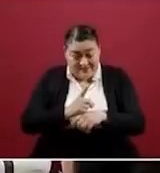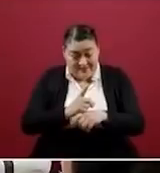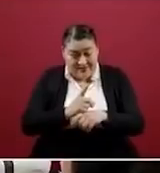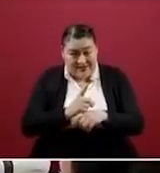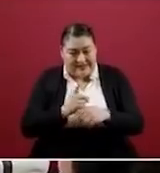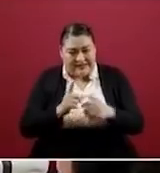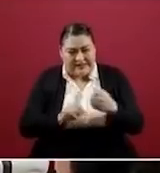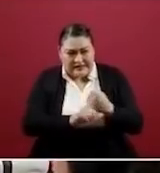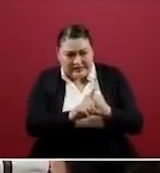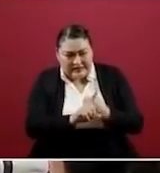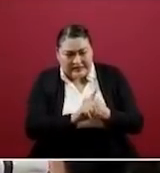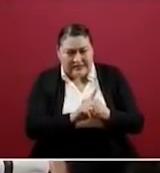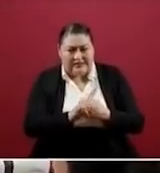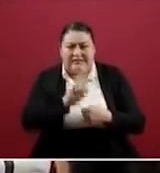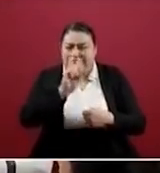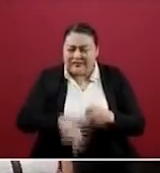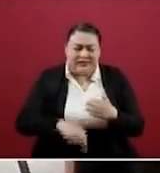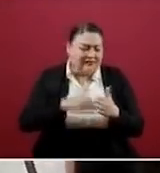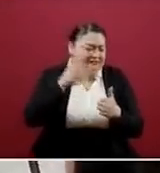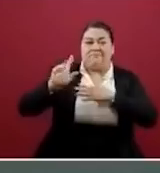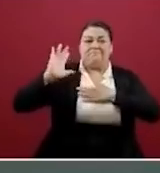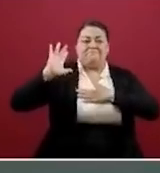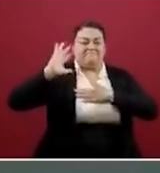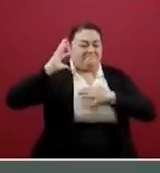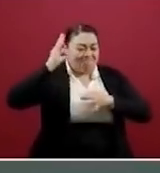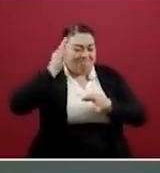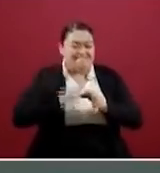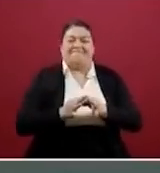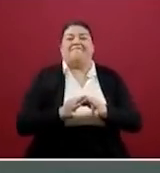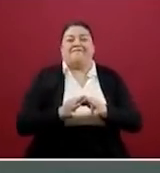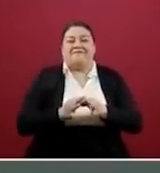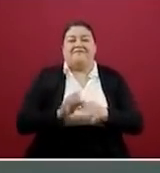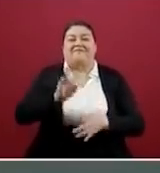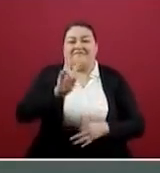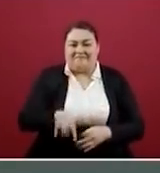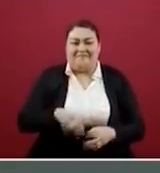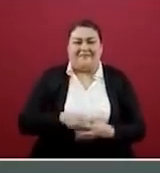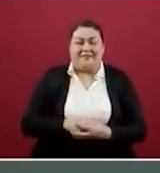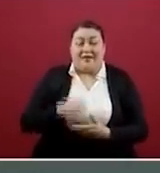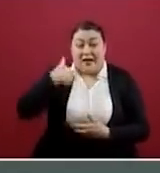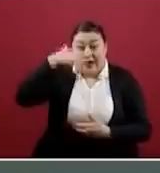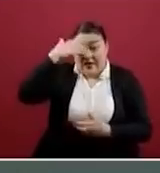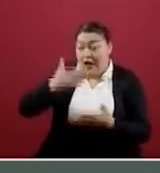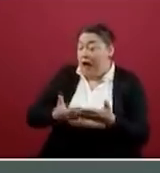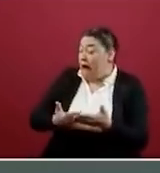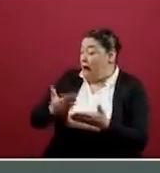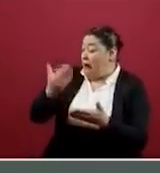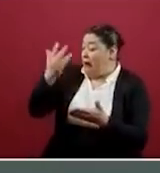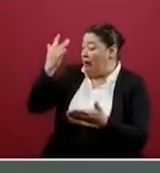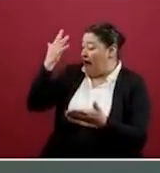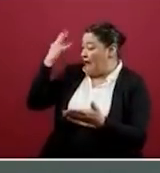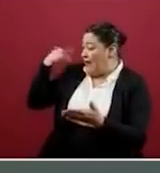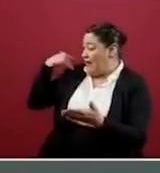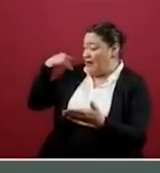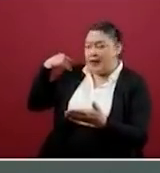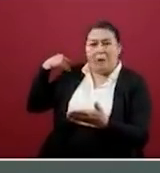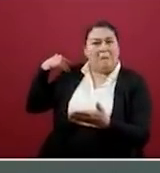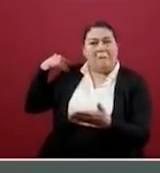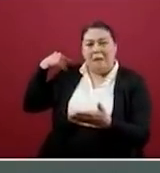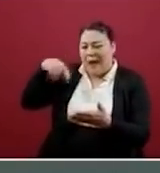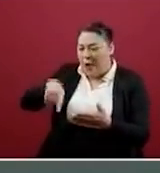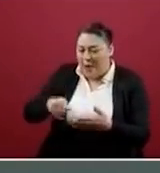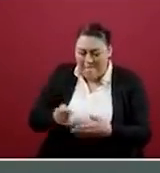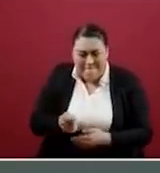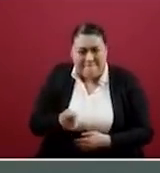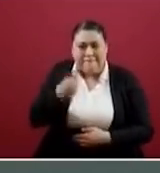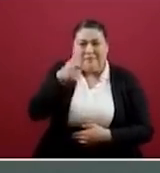siguen siendo enormes. Y por primera vez en la historia de nuestro país,